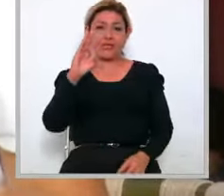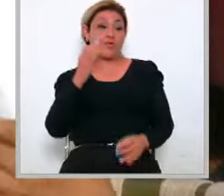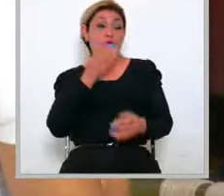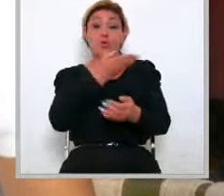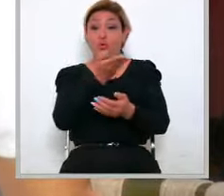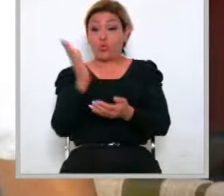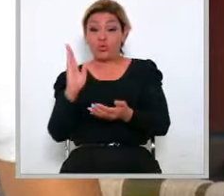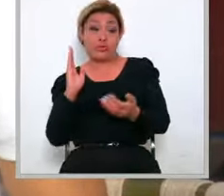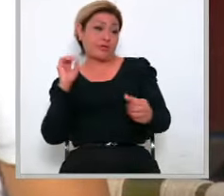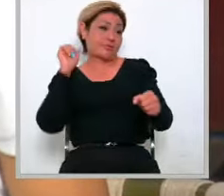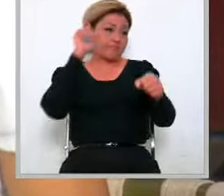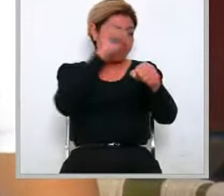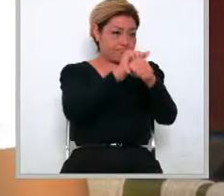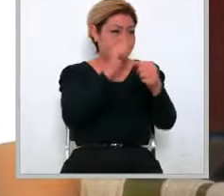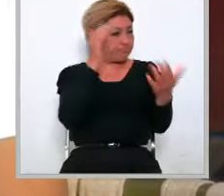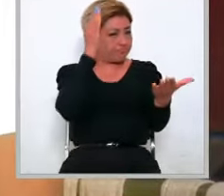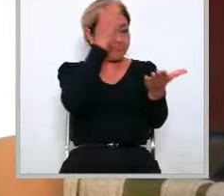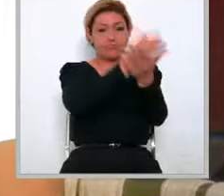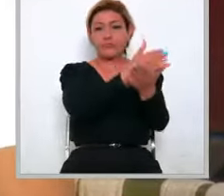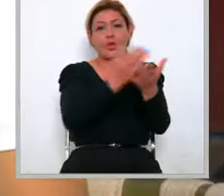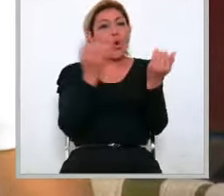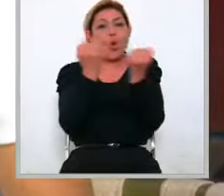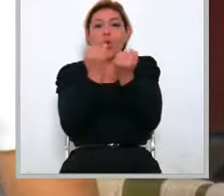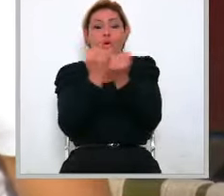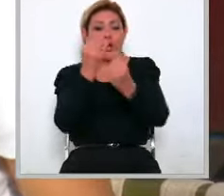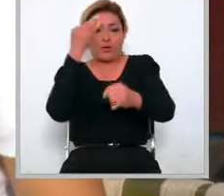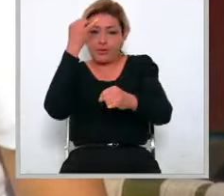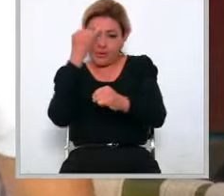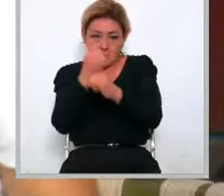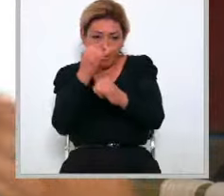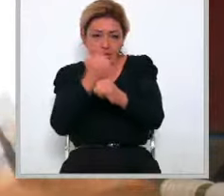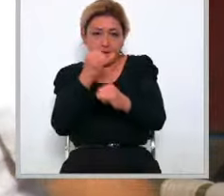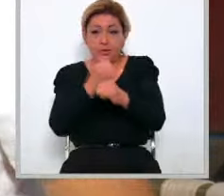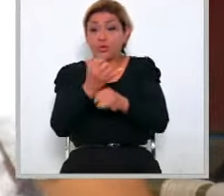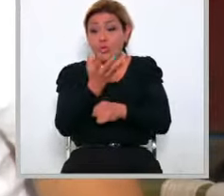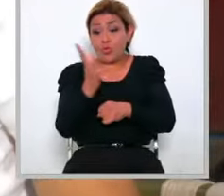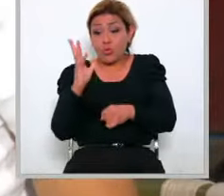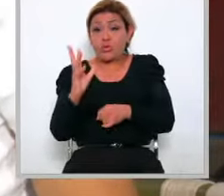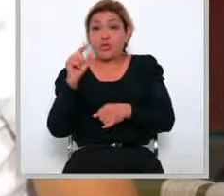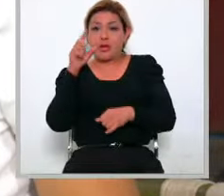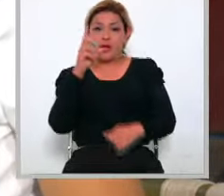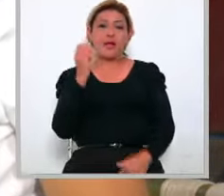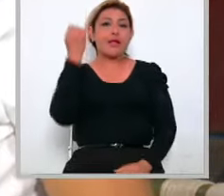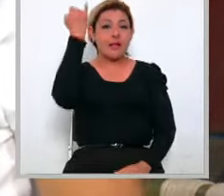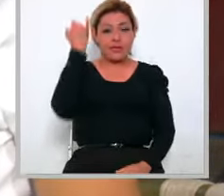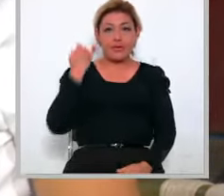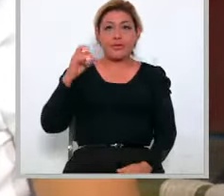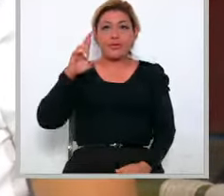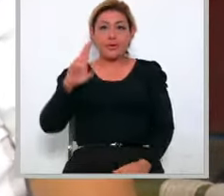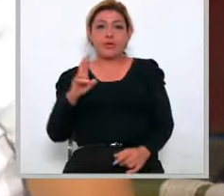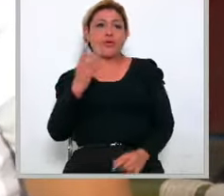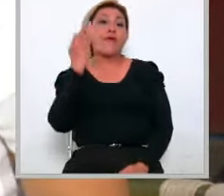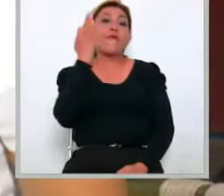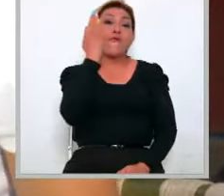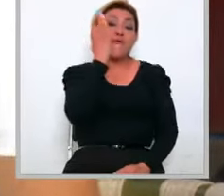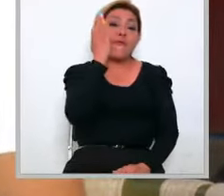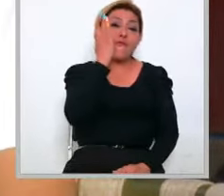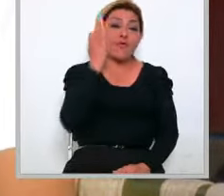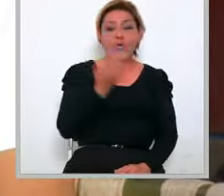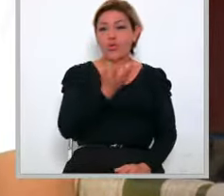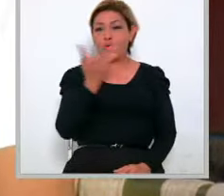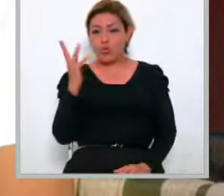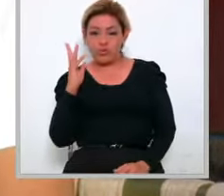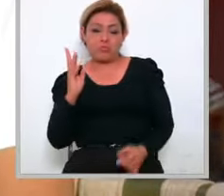estatal, a las redes sociales de la señora Irma Bolaños Quijano, para que conozcan de qué manera pueden sumarse a la red de impulsores de derechos de niñas,